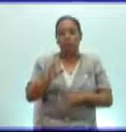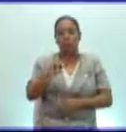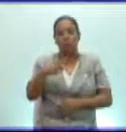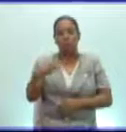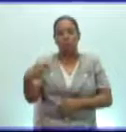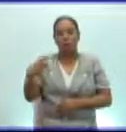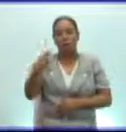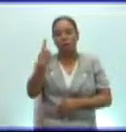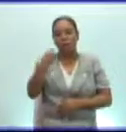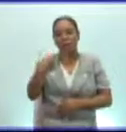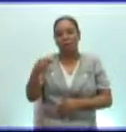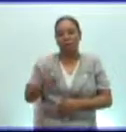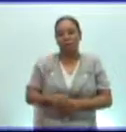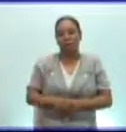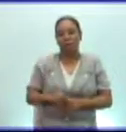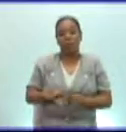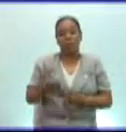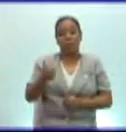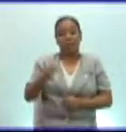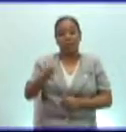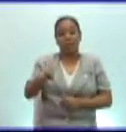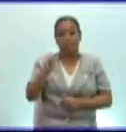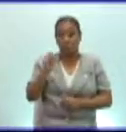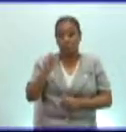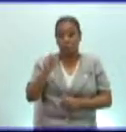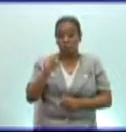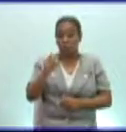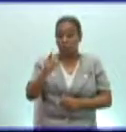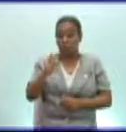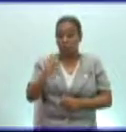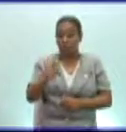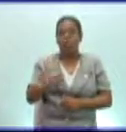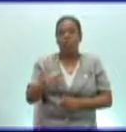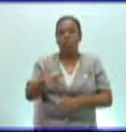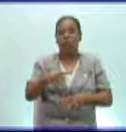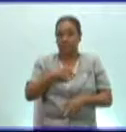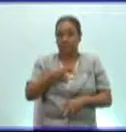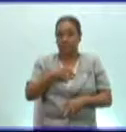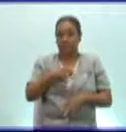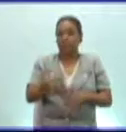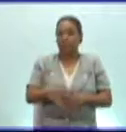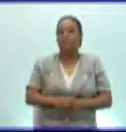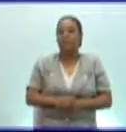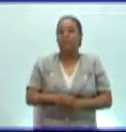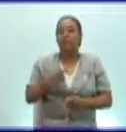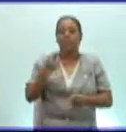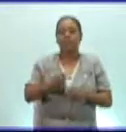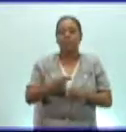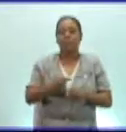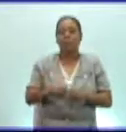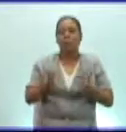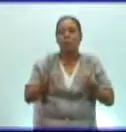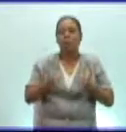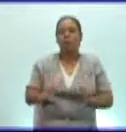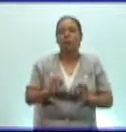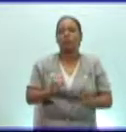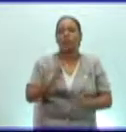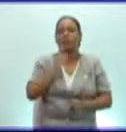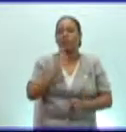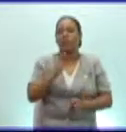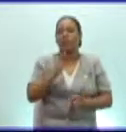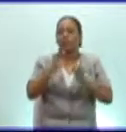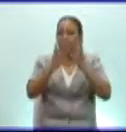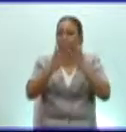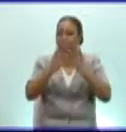Pues bien, esta nueva constante obtenida se denomina constante del producto iónico del agua y se